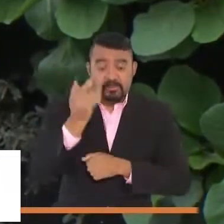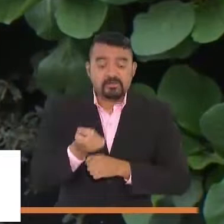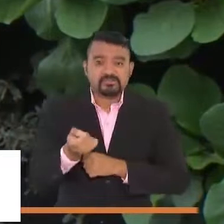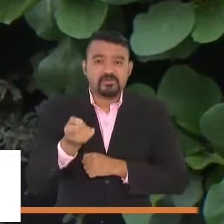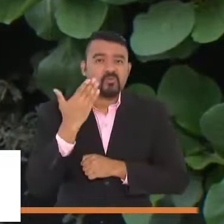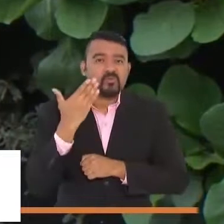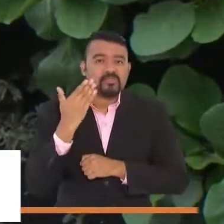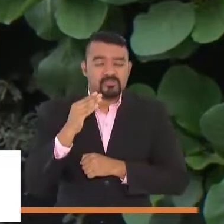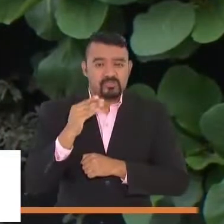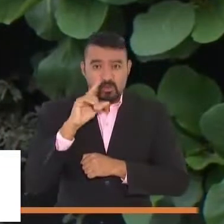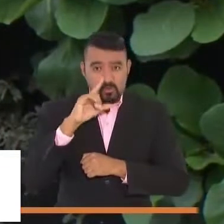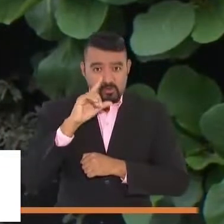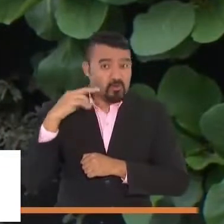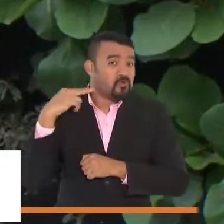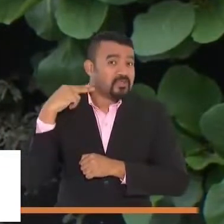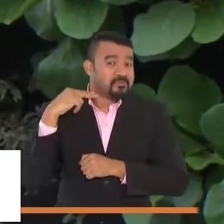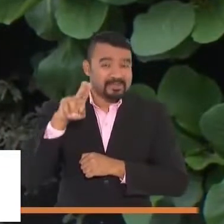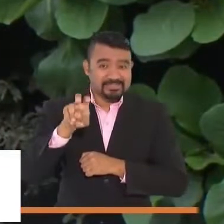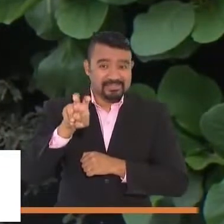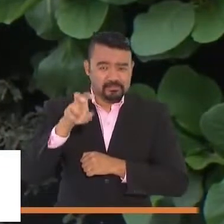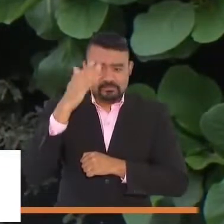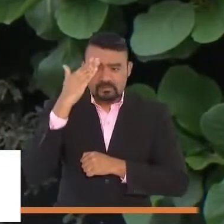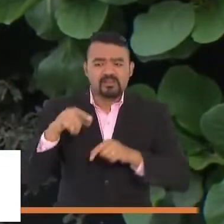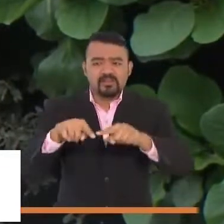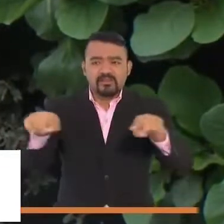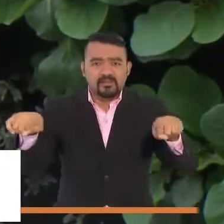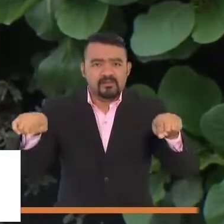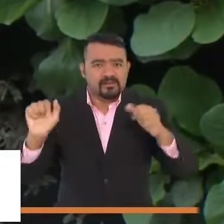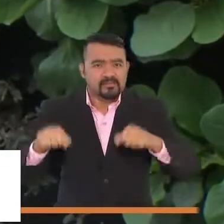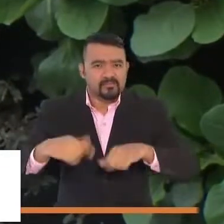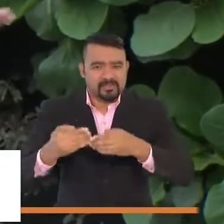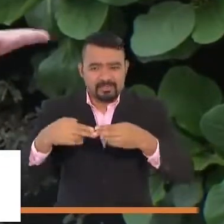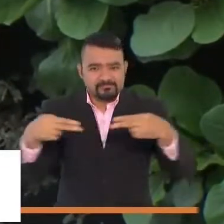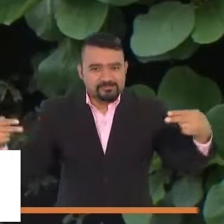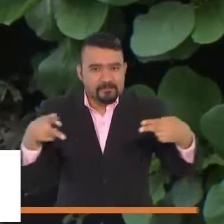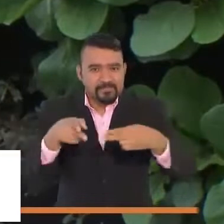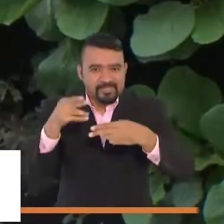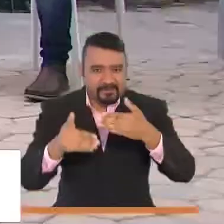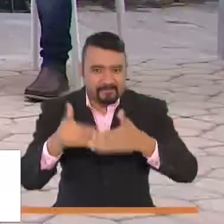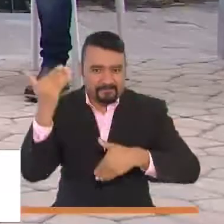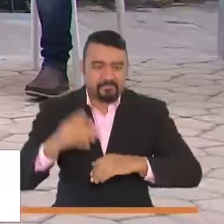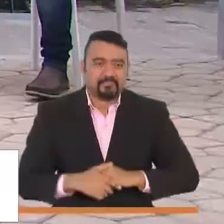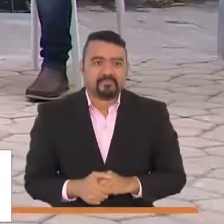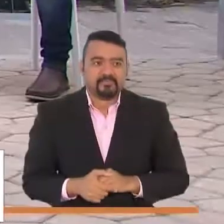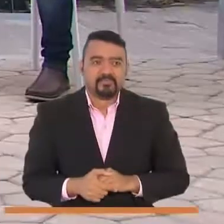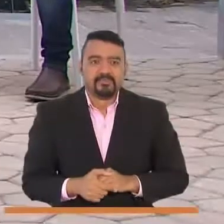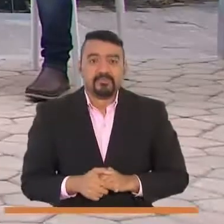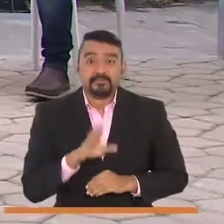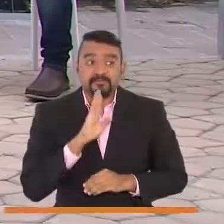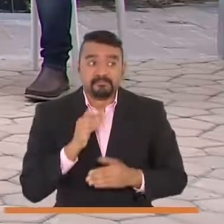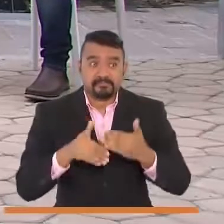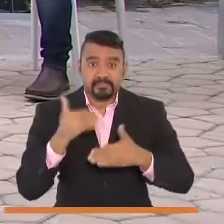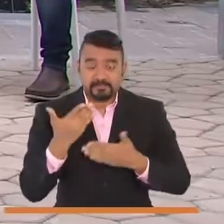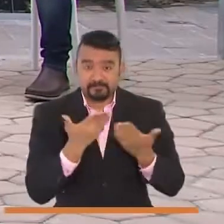próximo 7 de noviembre de la vía distribuidora. Pero demos inicio a este programa saludando entonces al anfitrión, a